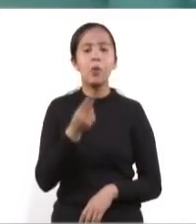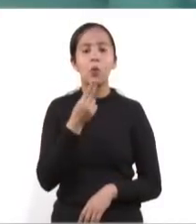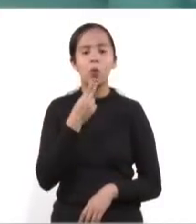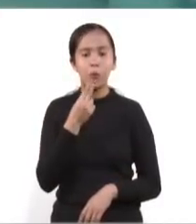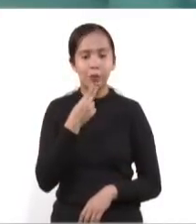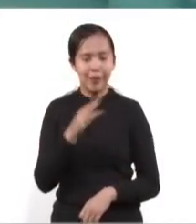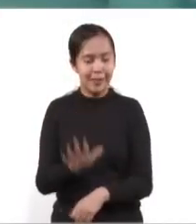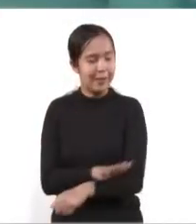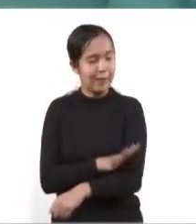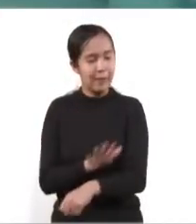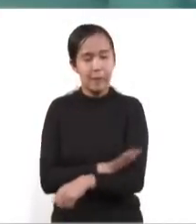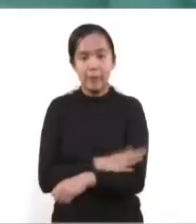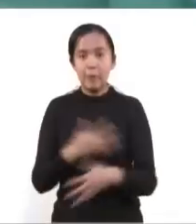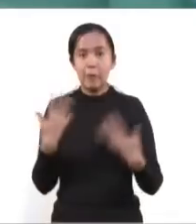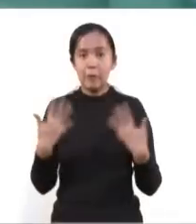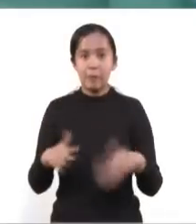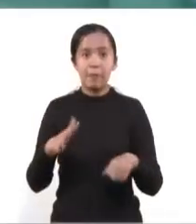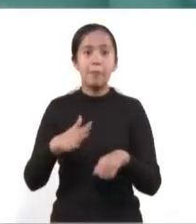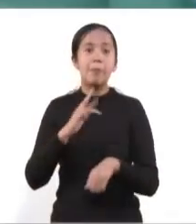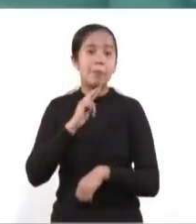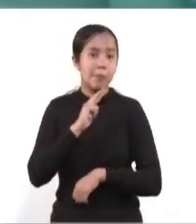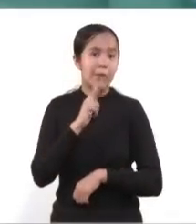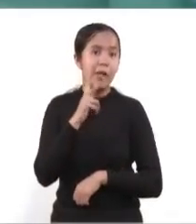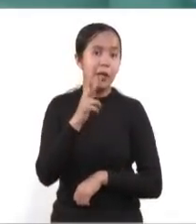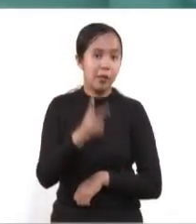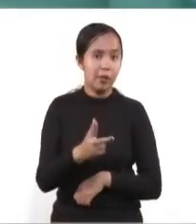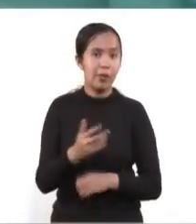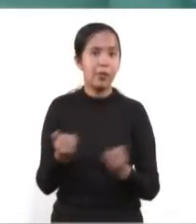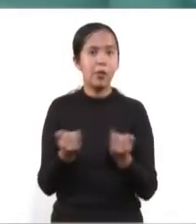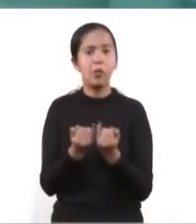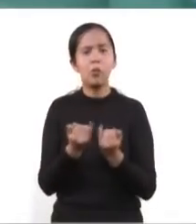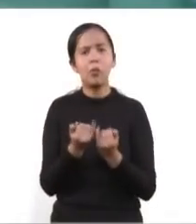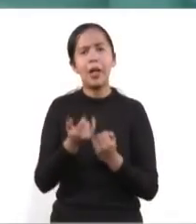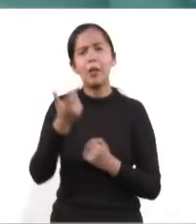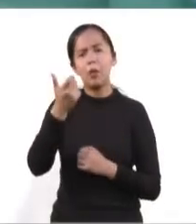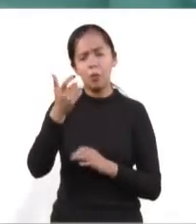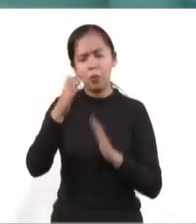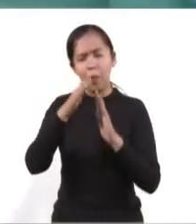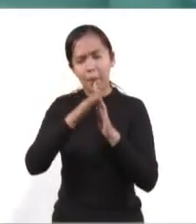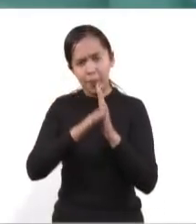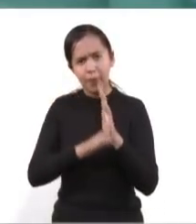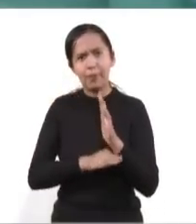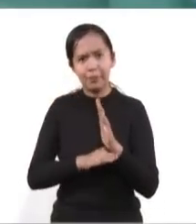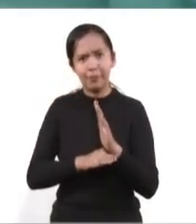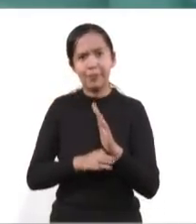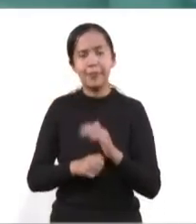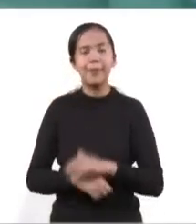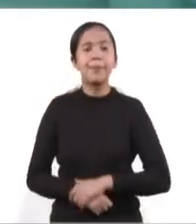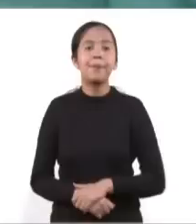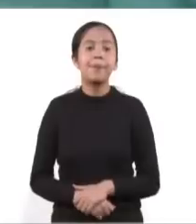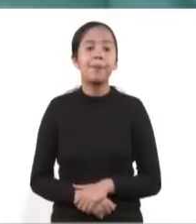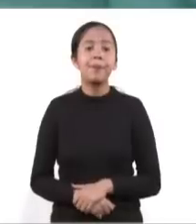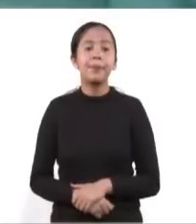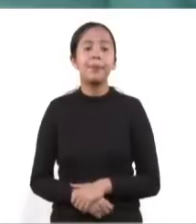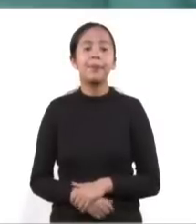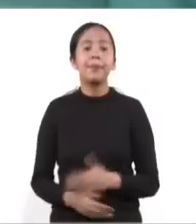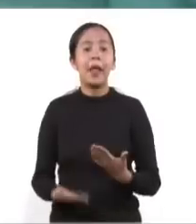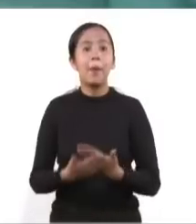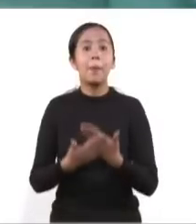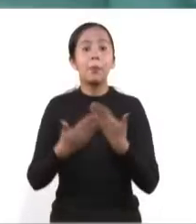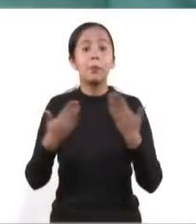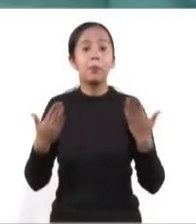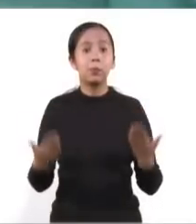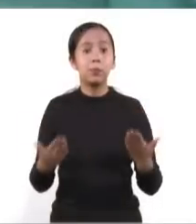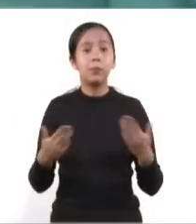de la energía con la reducción de los costos asociados al consumo. A la vez, el sistema